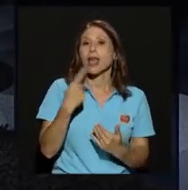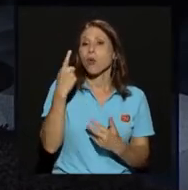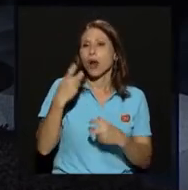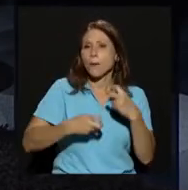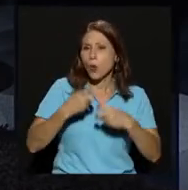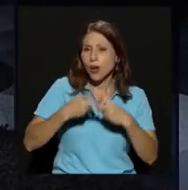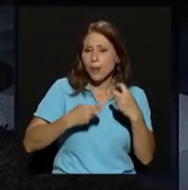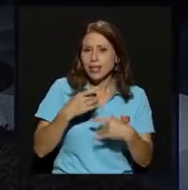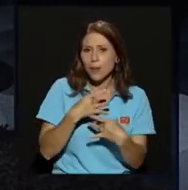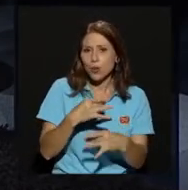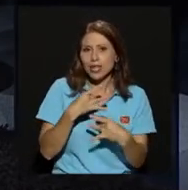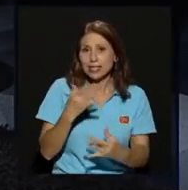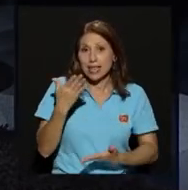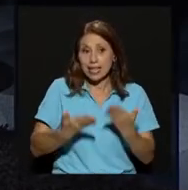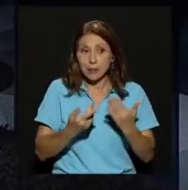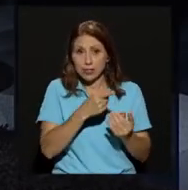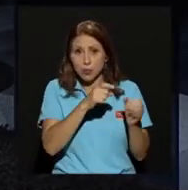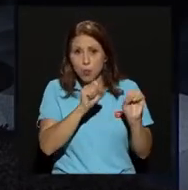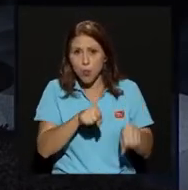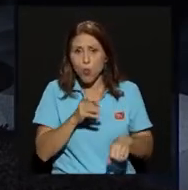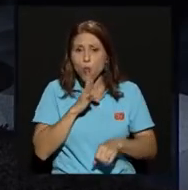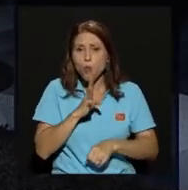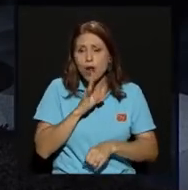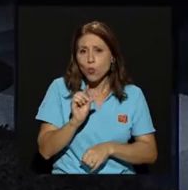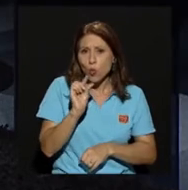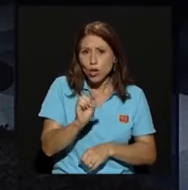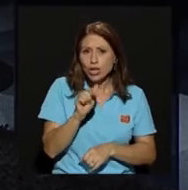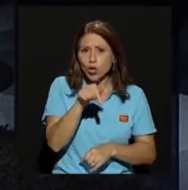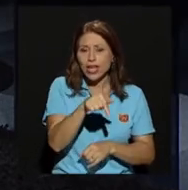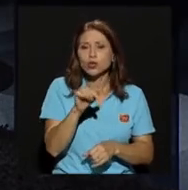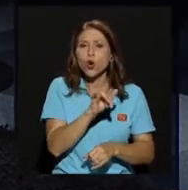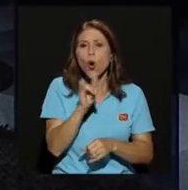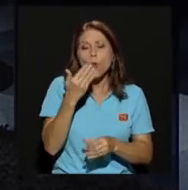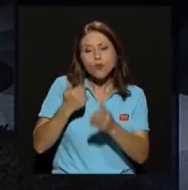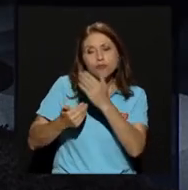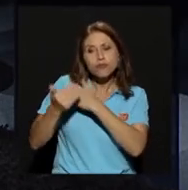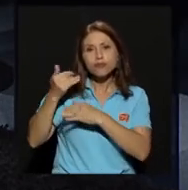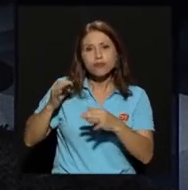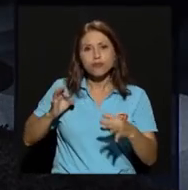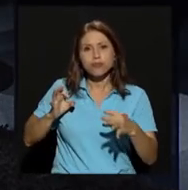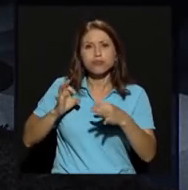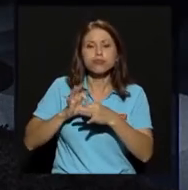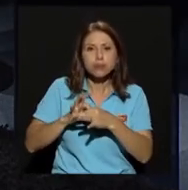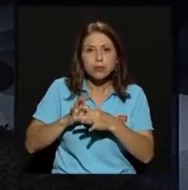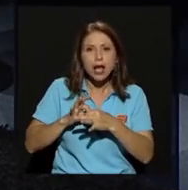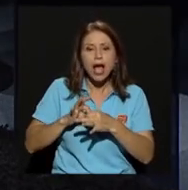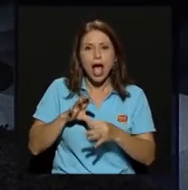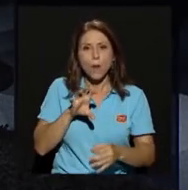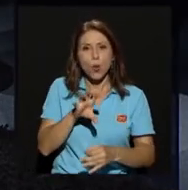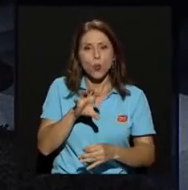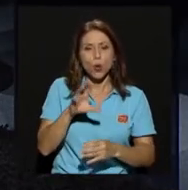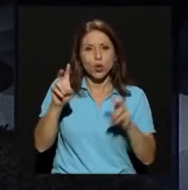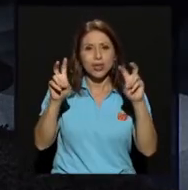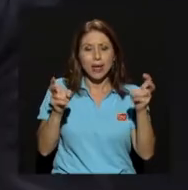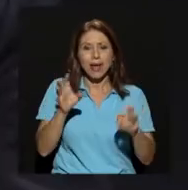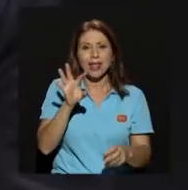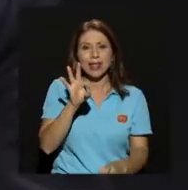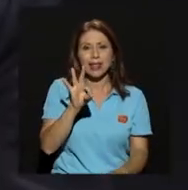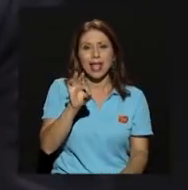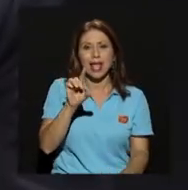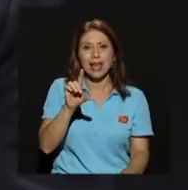tal vez si le parece nos refiere un poquito de eso como antecedente al al al propio tema del tlc